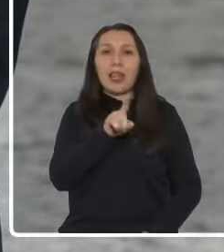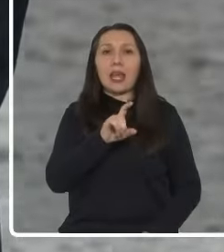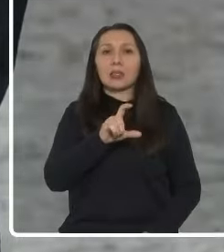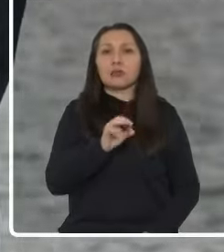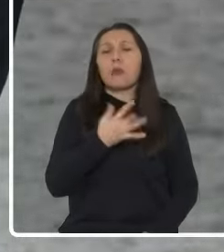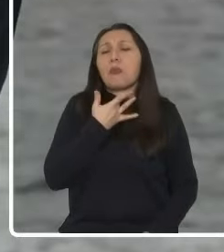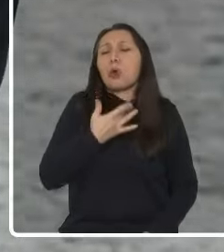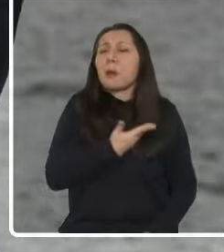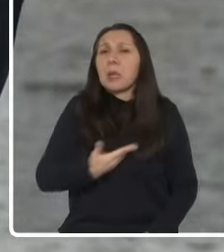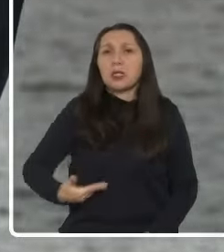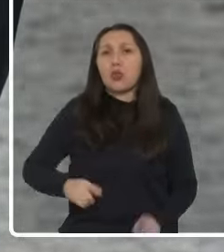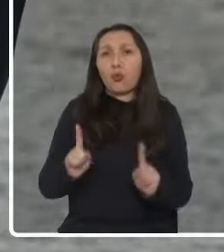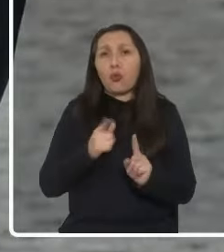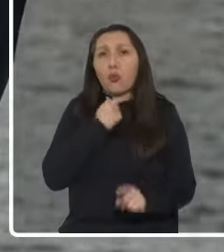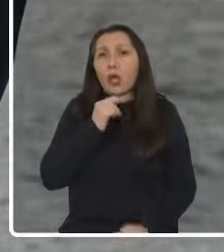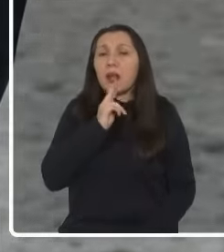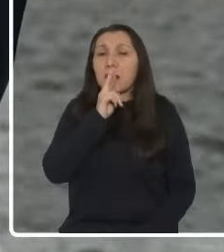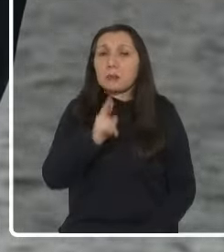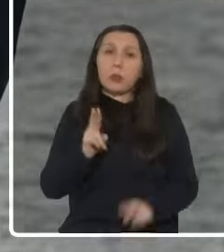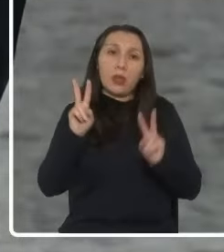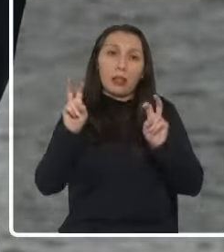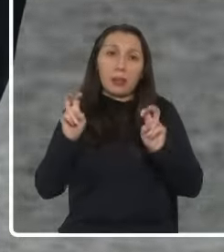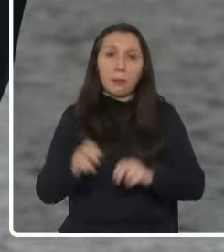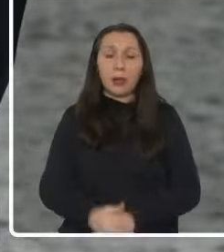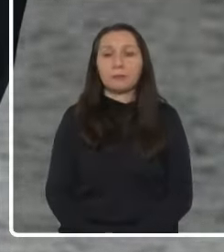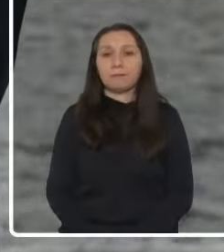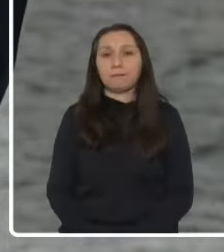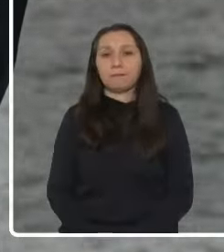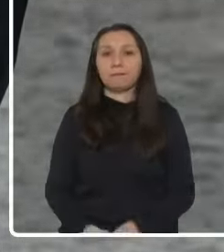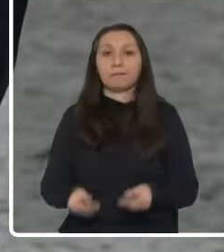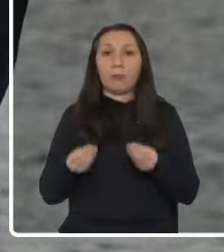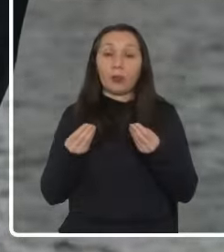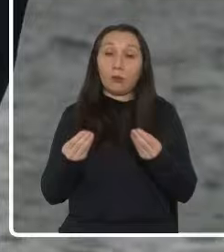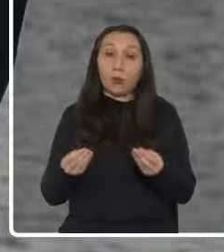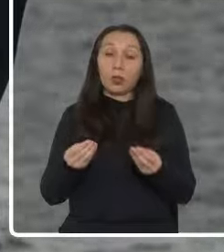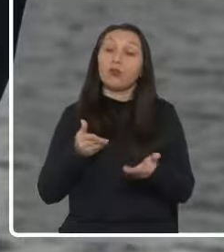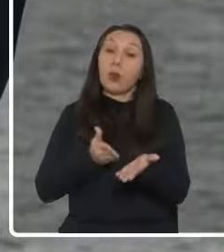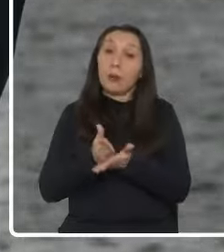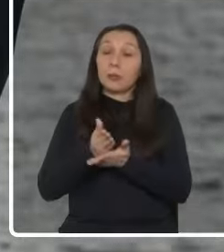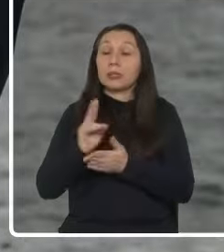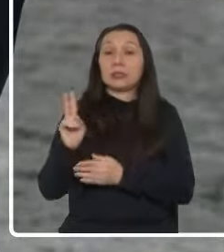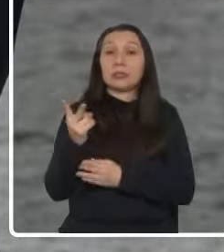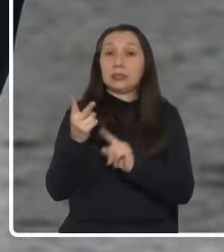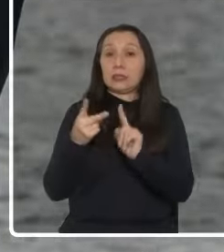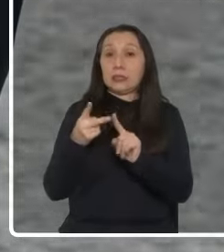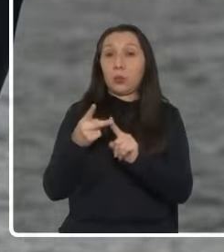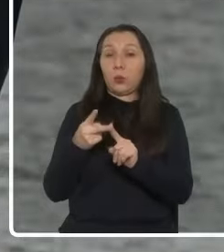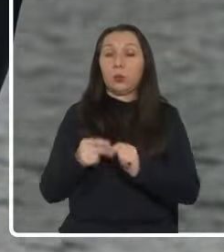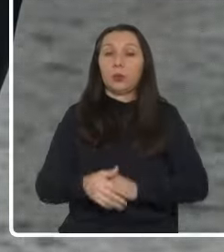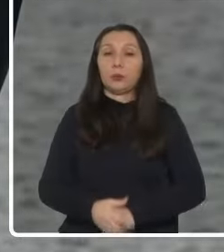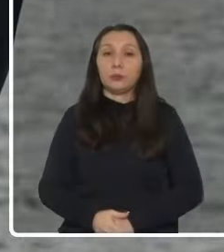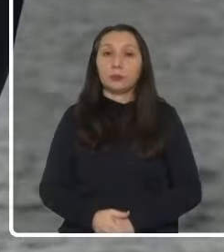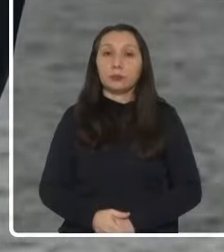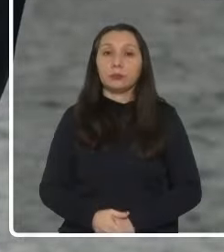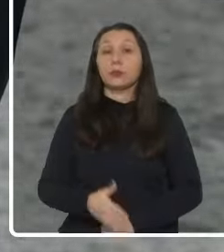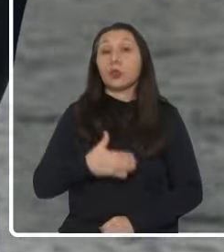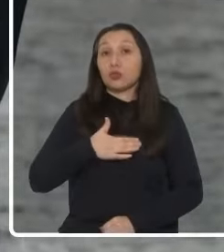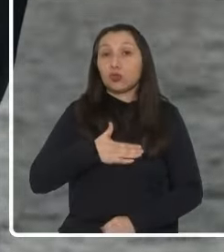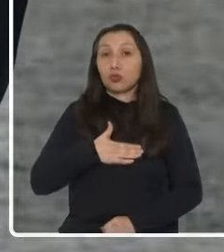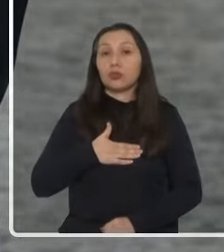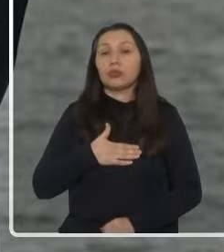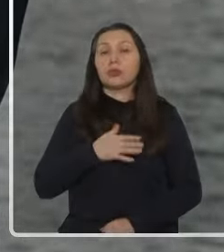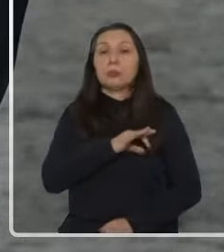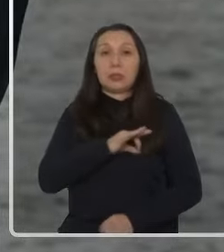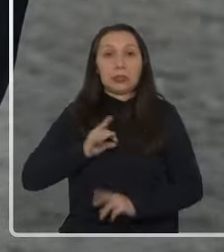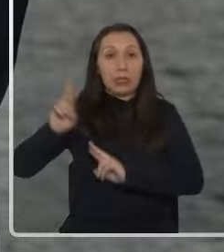presidente no quiso responder sobre el tema. Bueno, parto por lo segundo. Yo en mi calidad